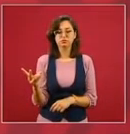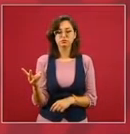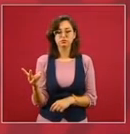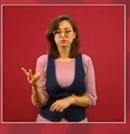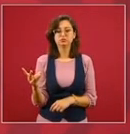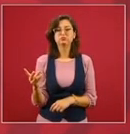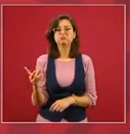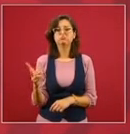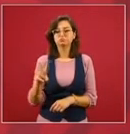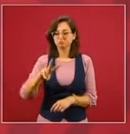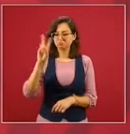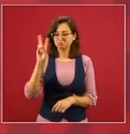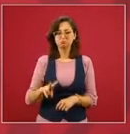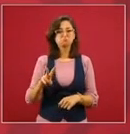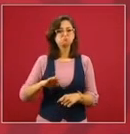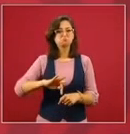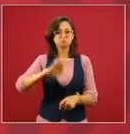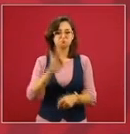les garantizaron